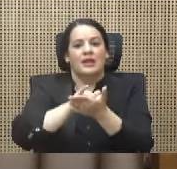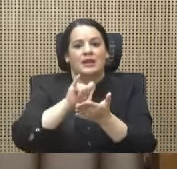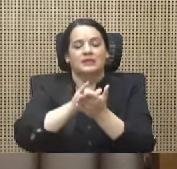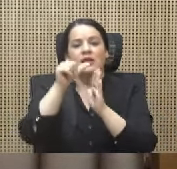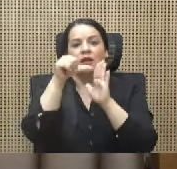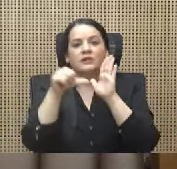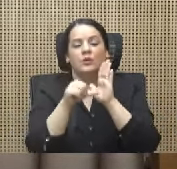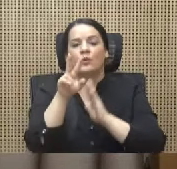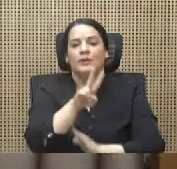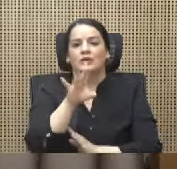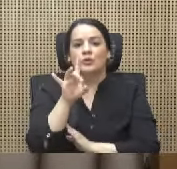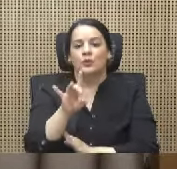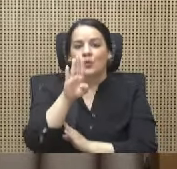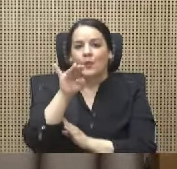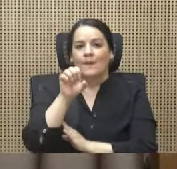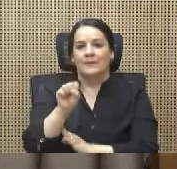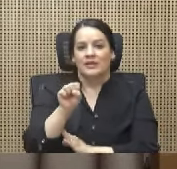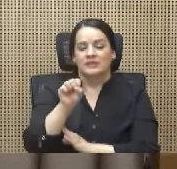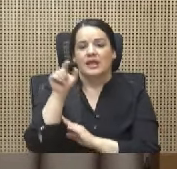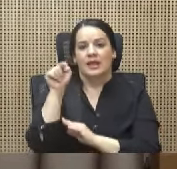artículo 28 bis,